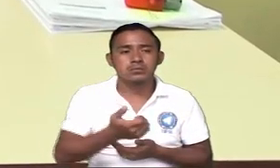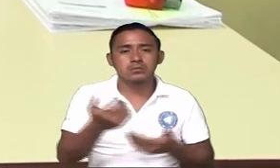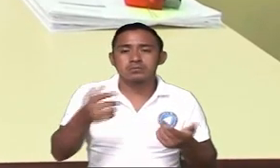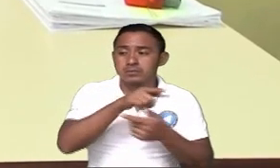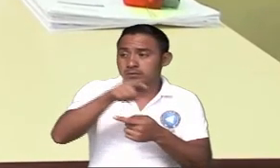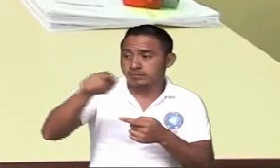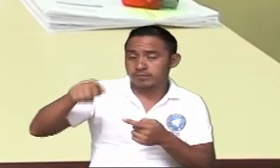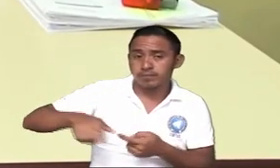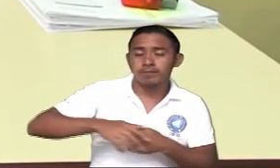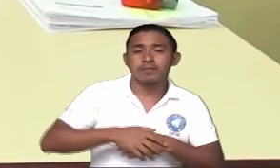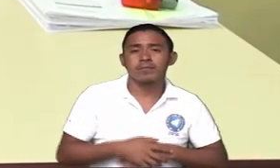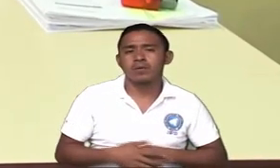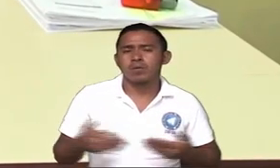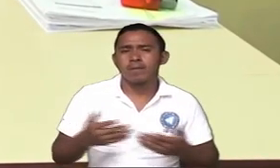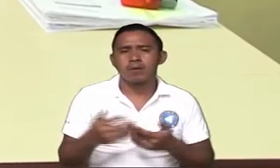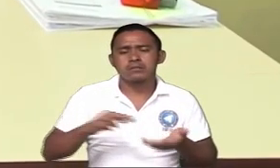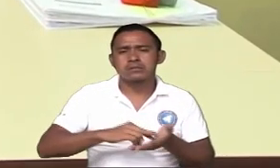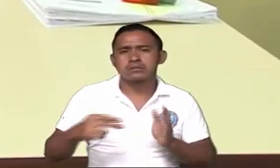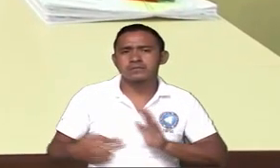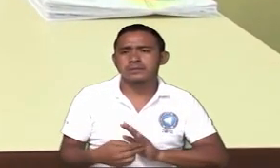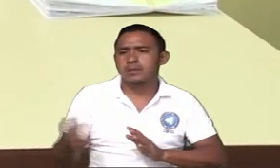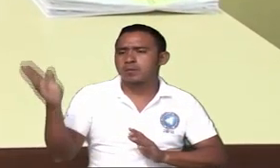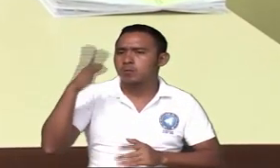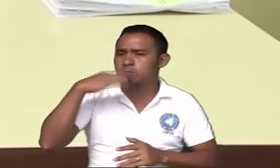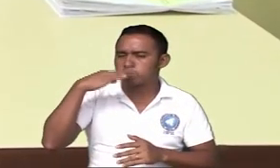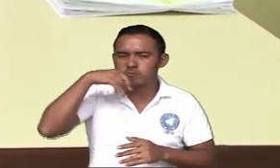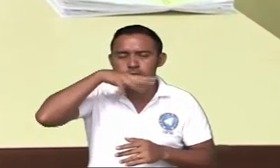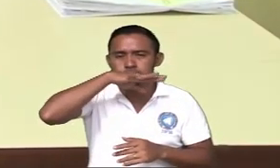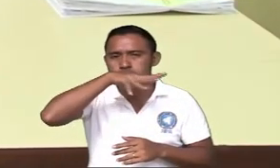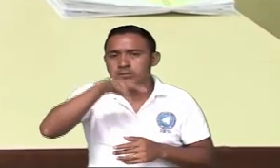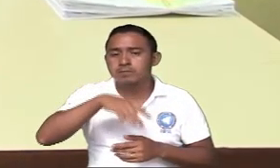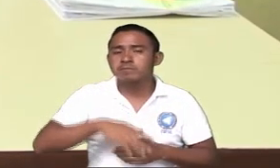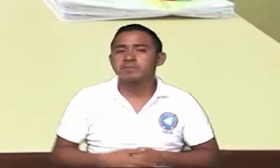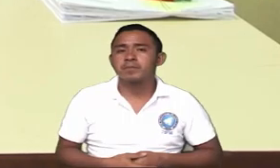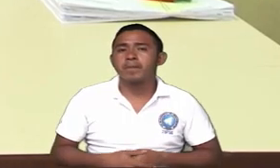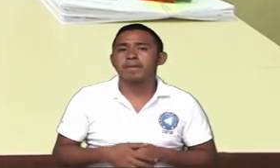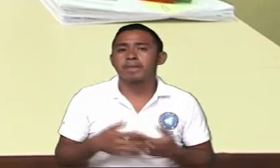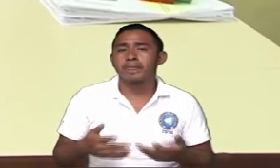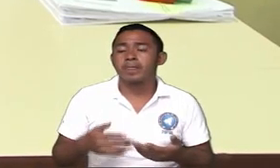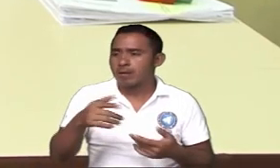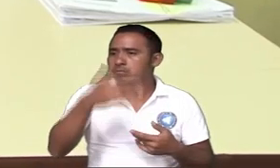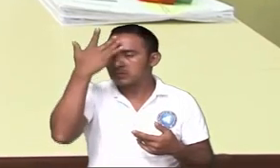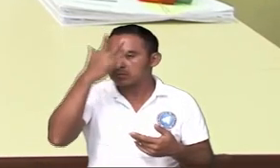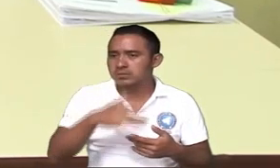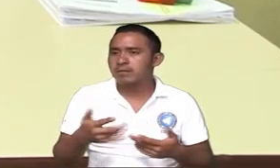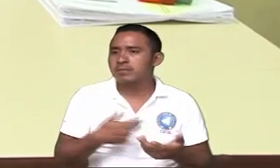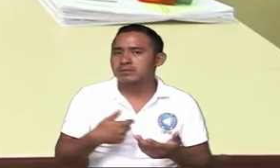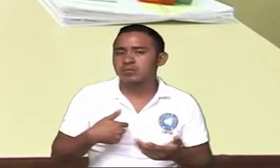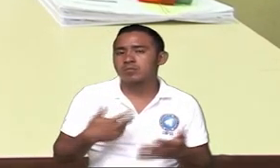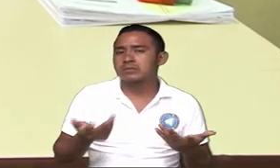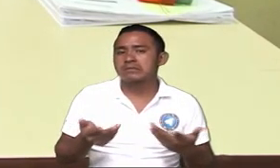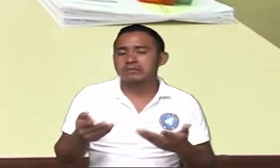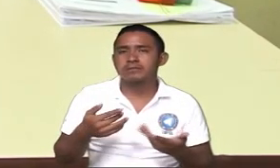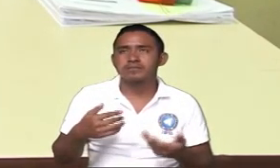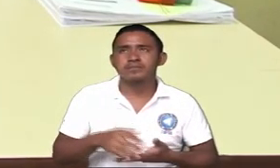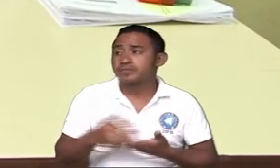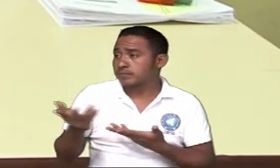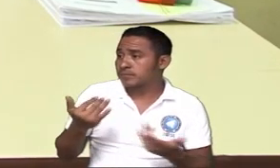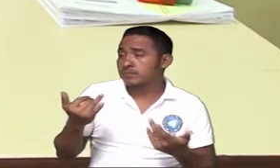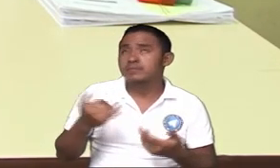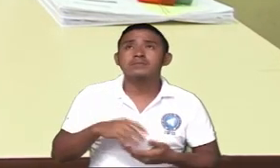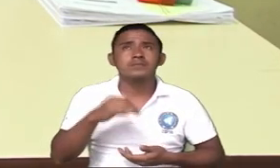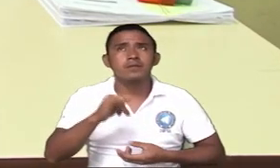ellos cuál es el concepto que ellos tienen del mal aliento y si están enterados qué provoca el mal aliento? Perfecto. ¿Le parece?